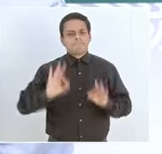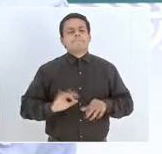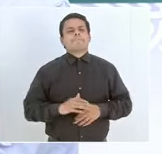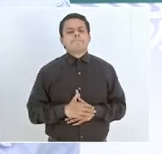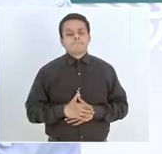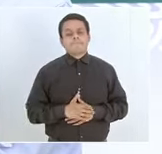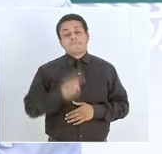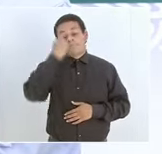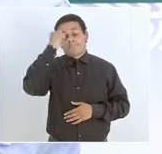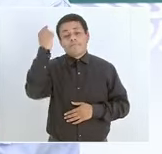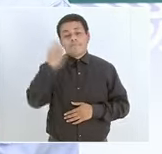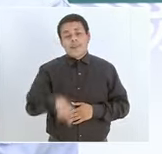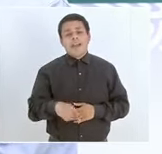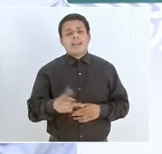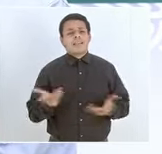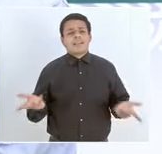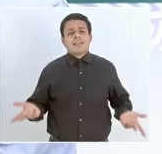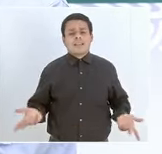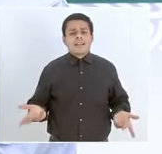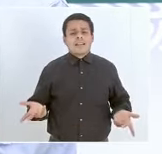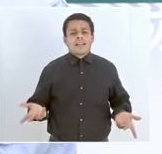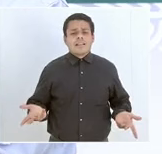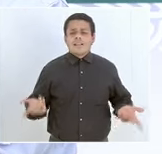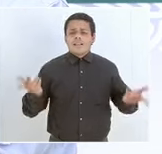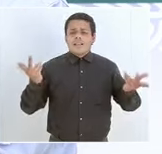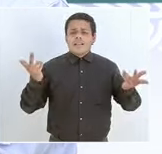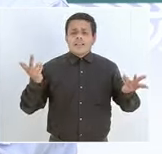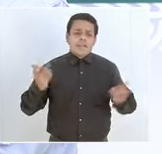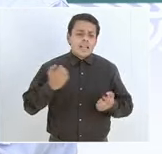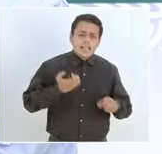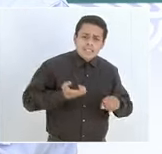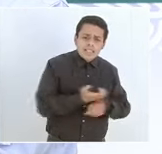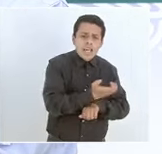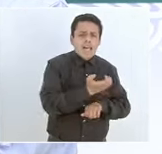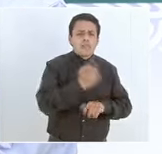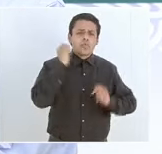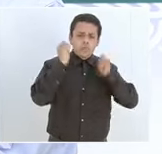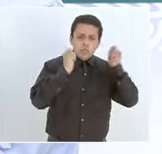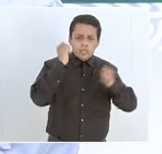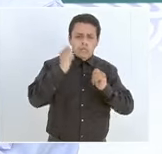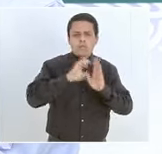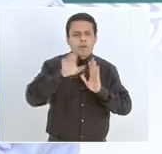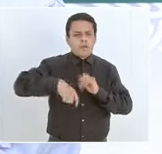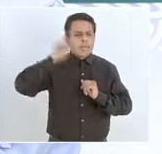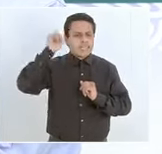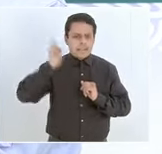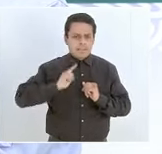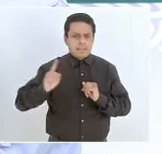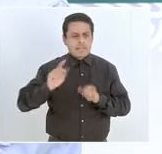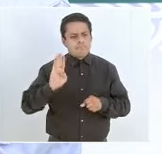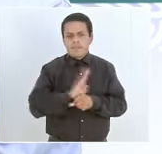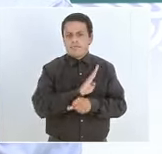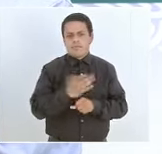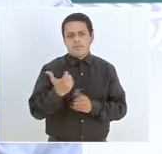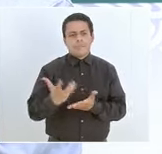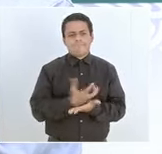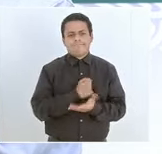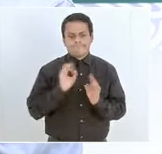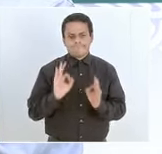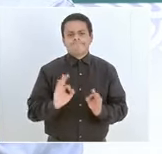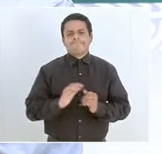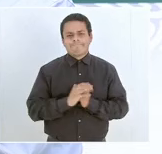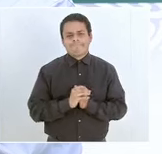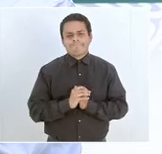para beneficio de estados turísticos como este, como Zacatecas,